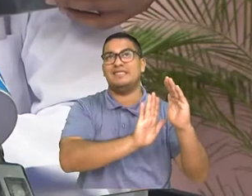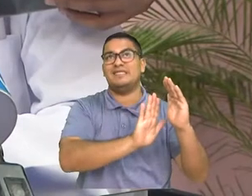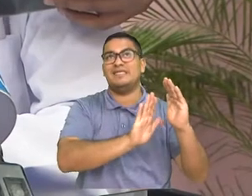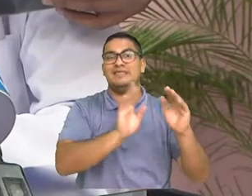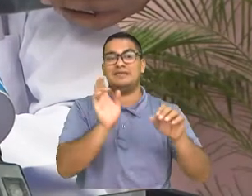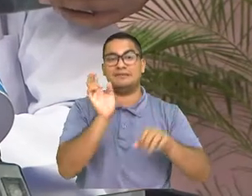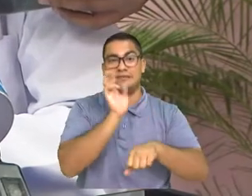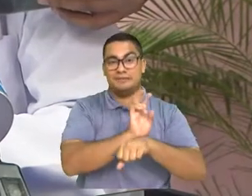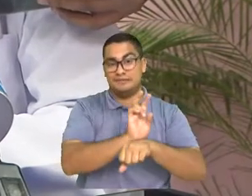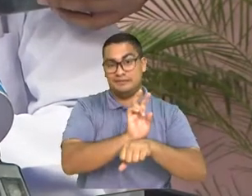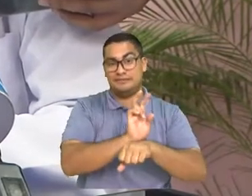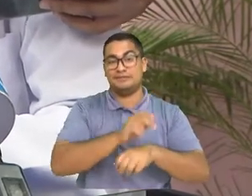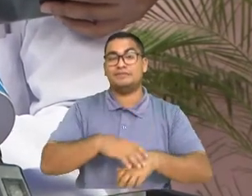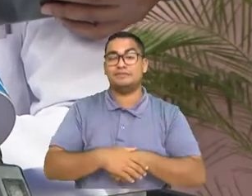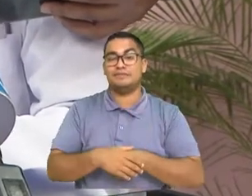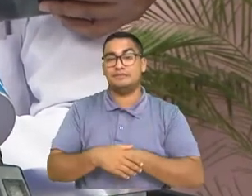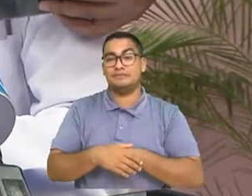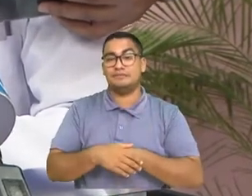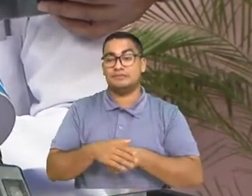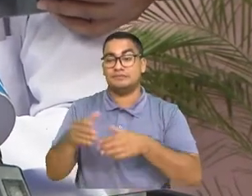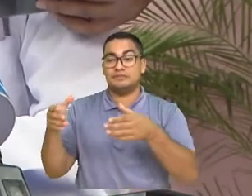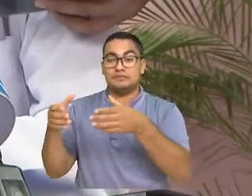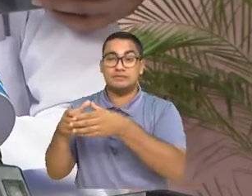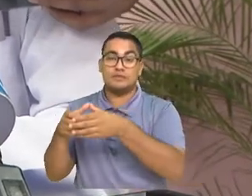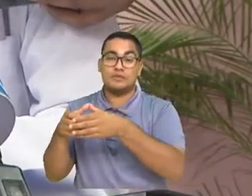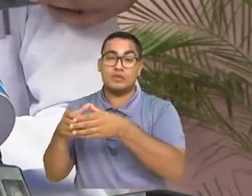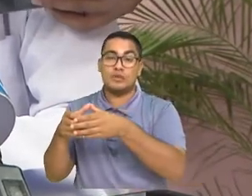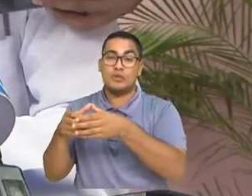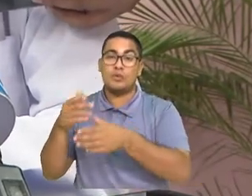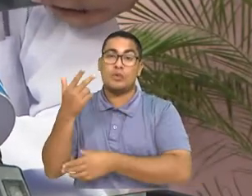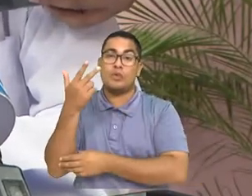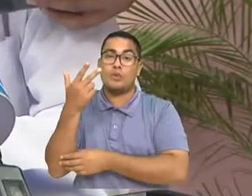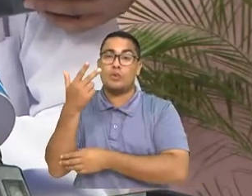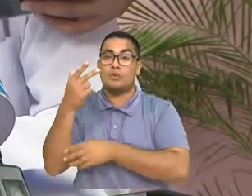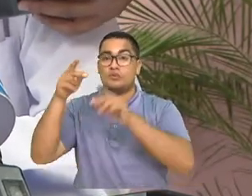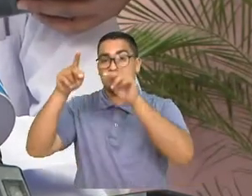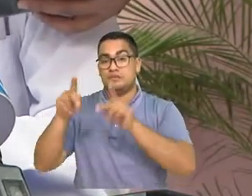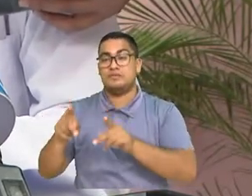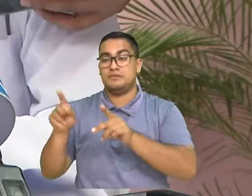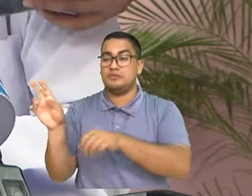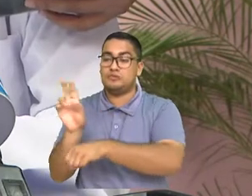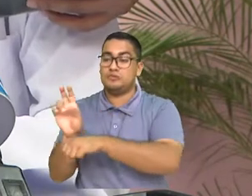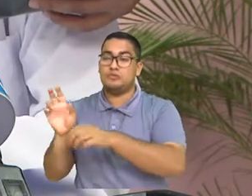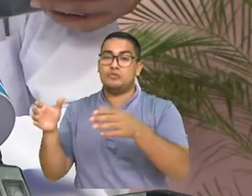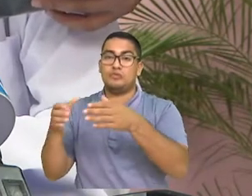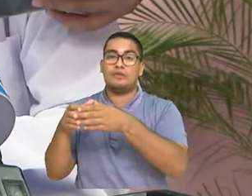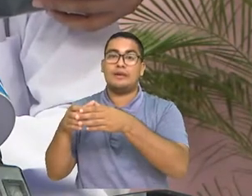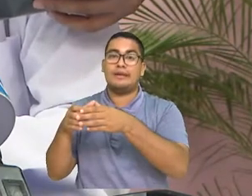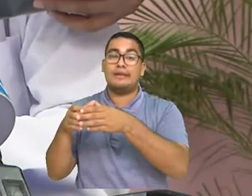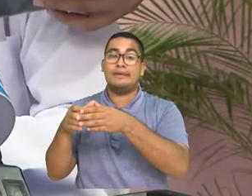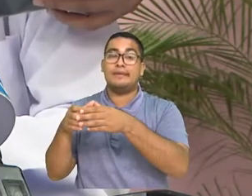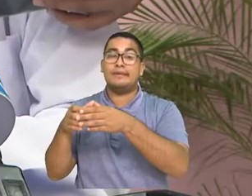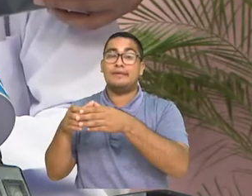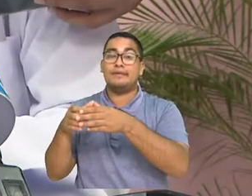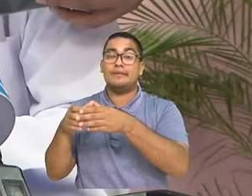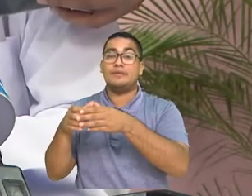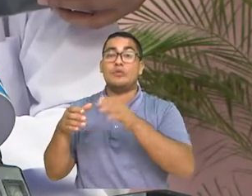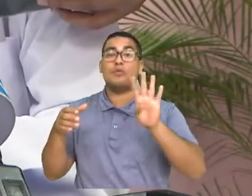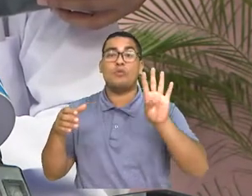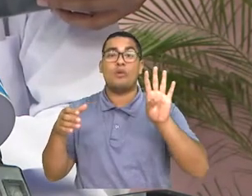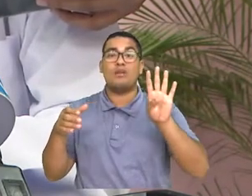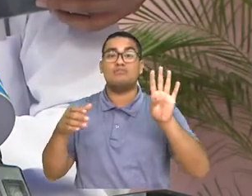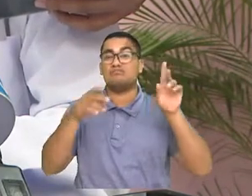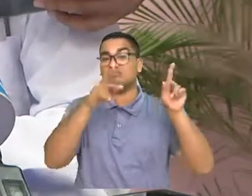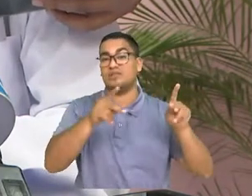resguardo domiciliar. Quedan, por tanto, 8 personas, a las que se suman 4